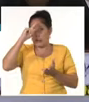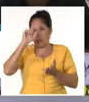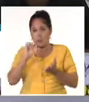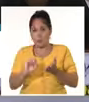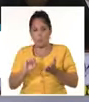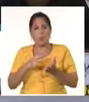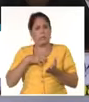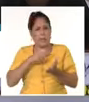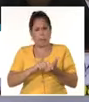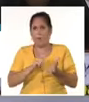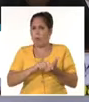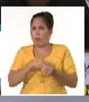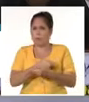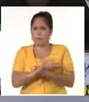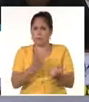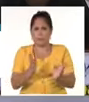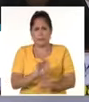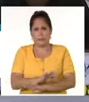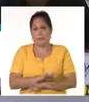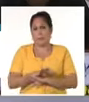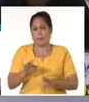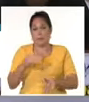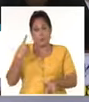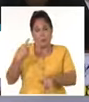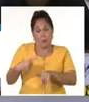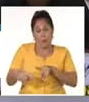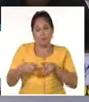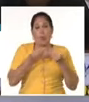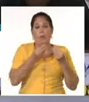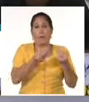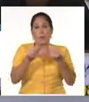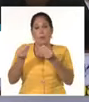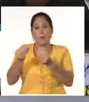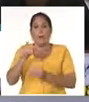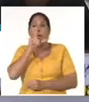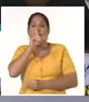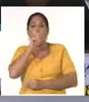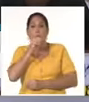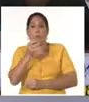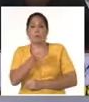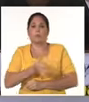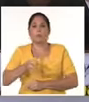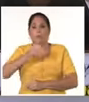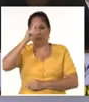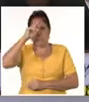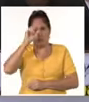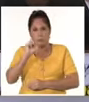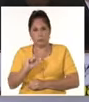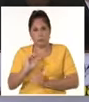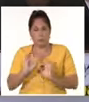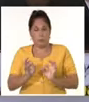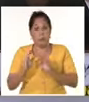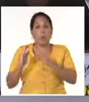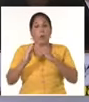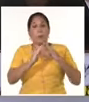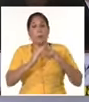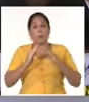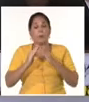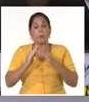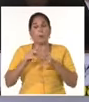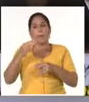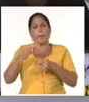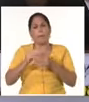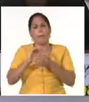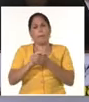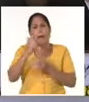todo lo de la canasta básica y también se está distribuyendo apoyo en ese municipio en el la comunidad de macambo bueno se